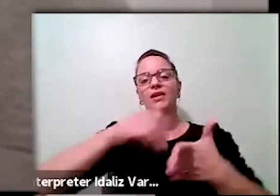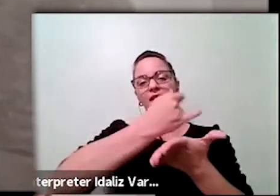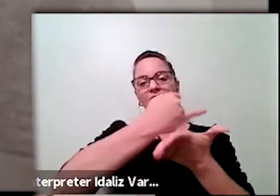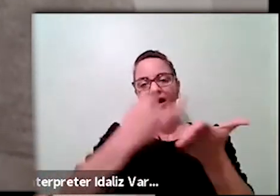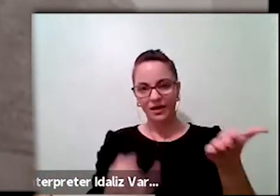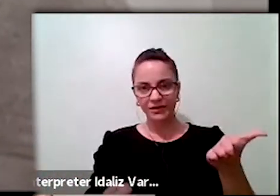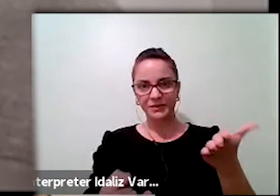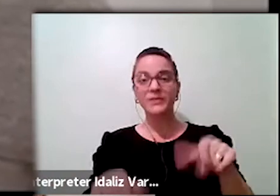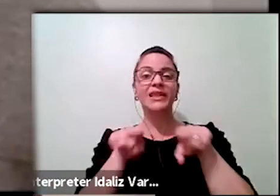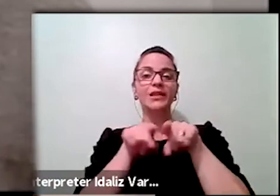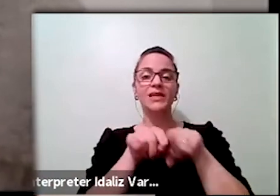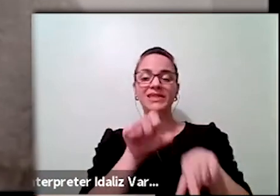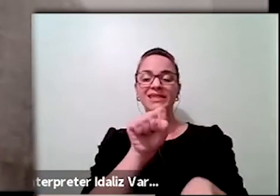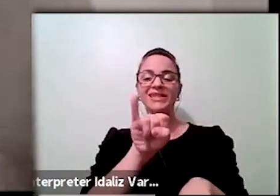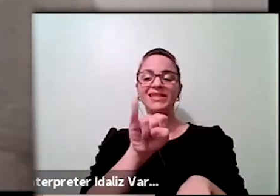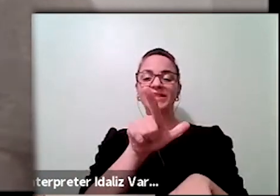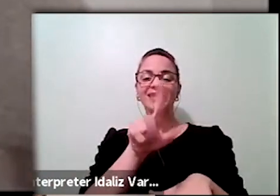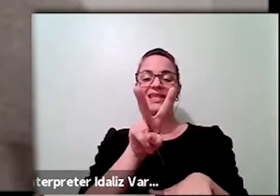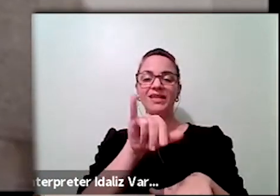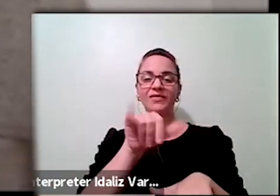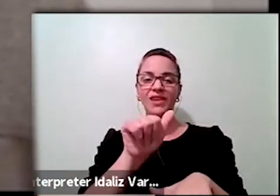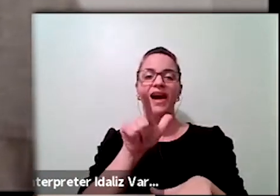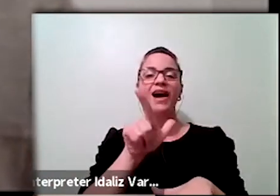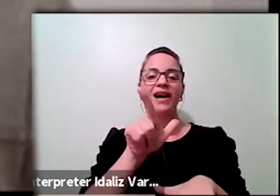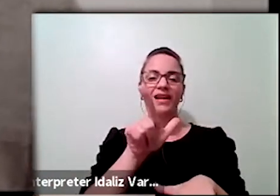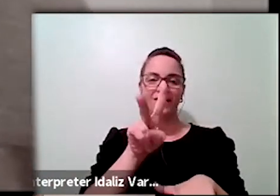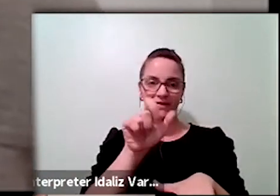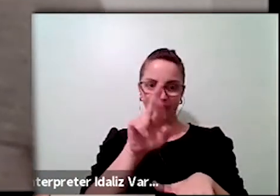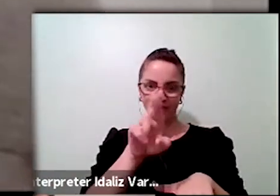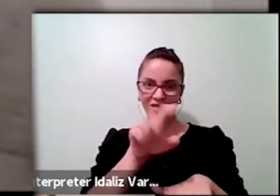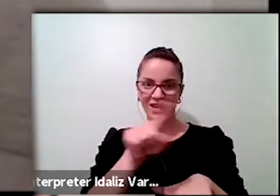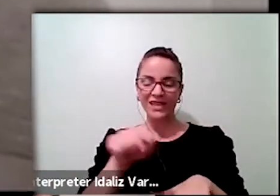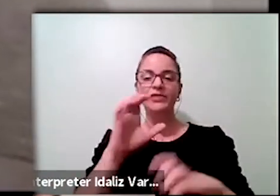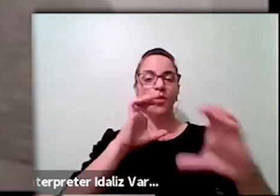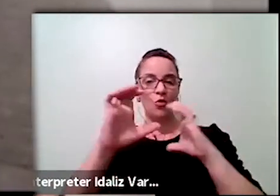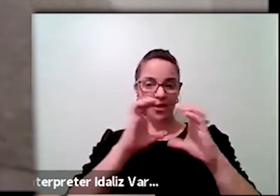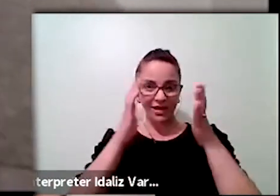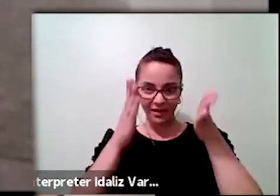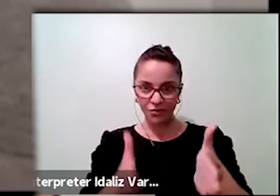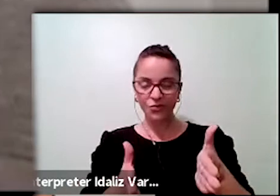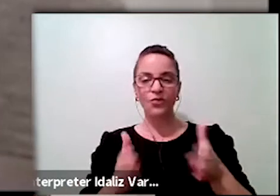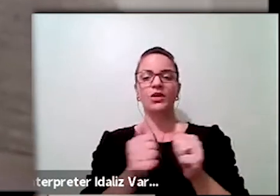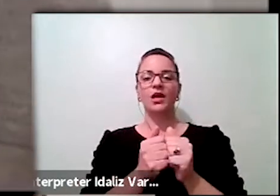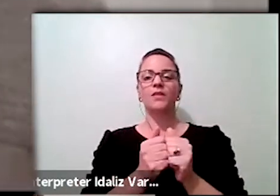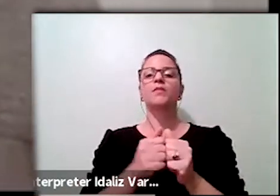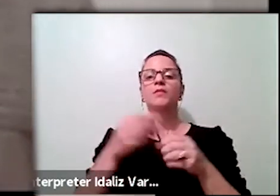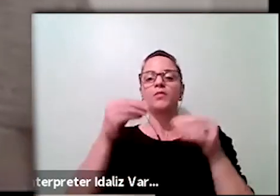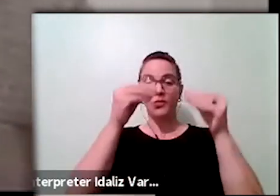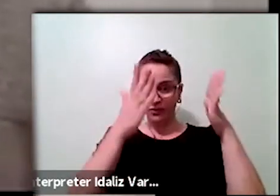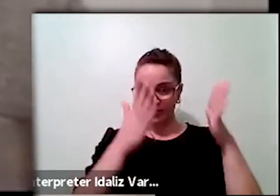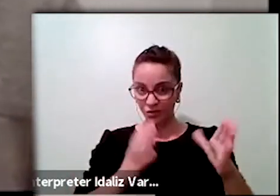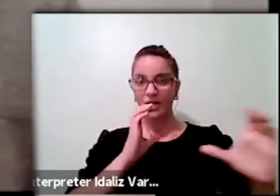último, a la doctora Silvia Álvarez Curbelo, historiadora, comunicadora, profesora de comunicaciones, miembro de